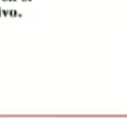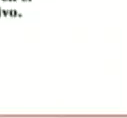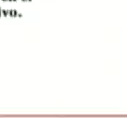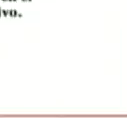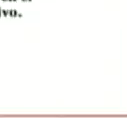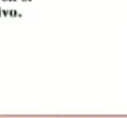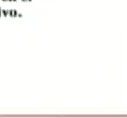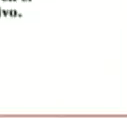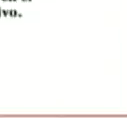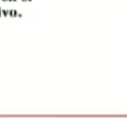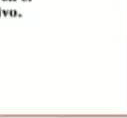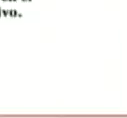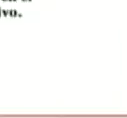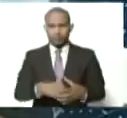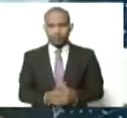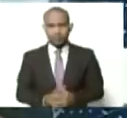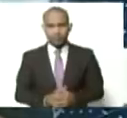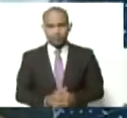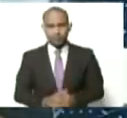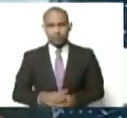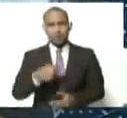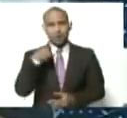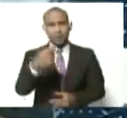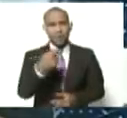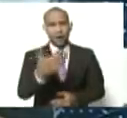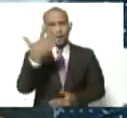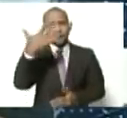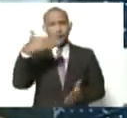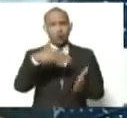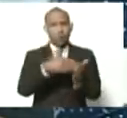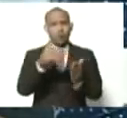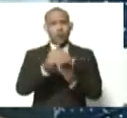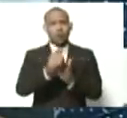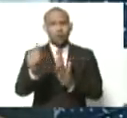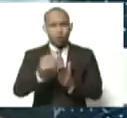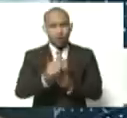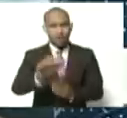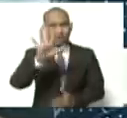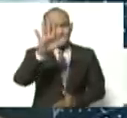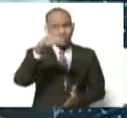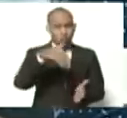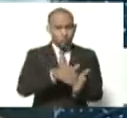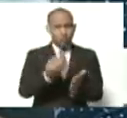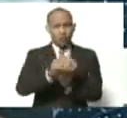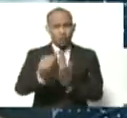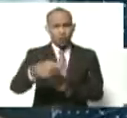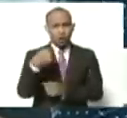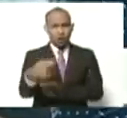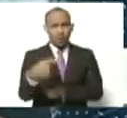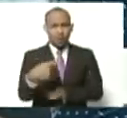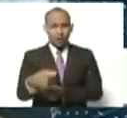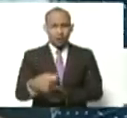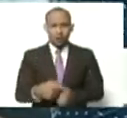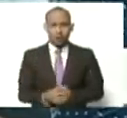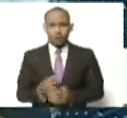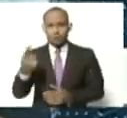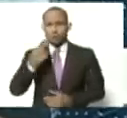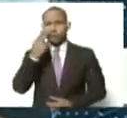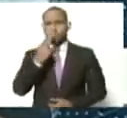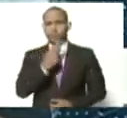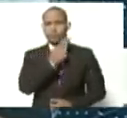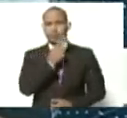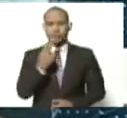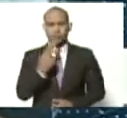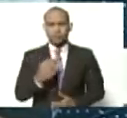Grillet Álvarez y por el monto de $5,000 americanos, Richard Alberto Grillet Álvarez se compromete a la